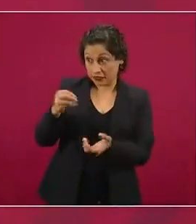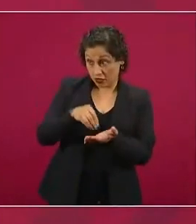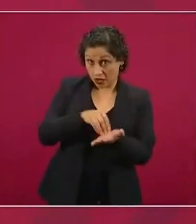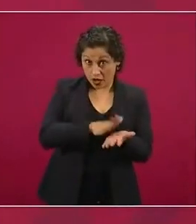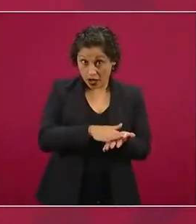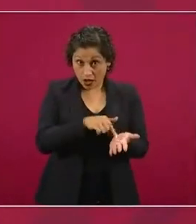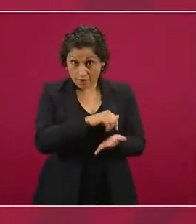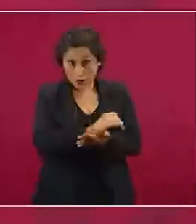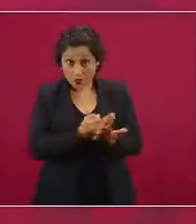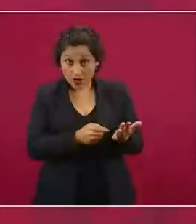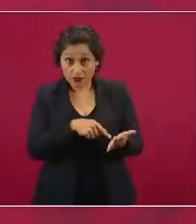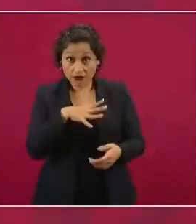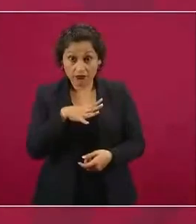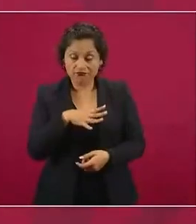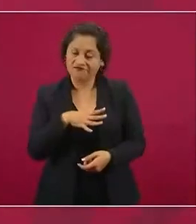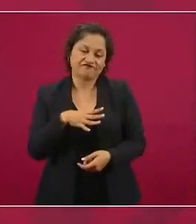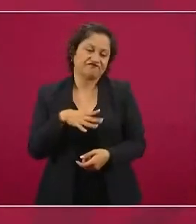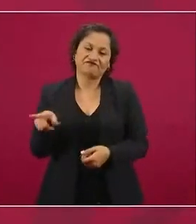Y muchas otras cosas, ¿no?